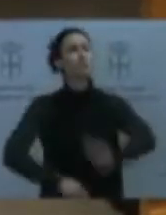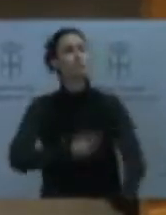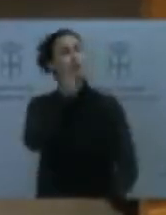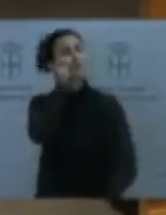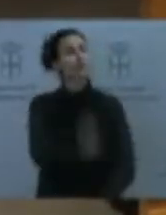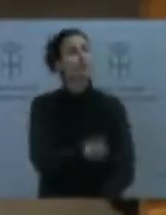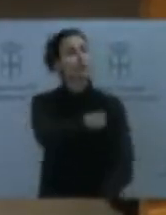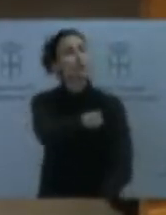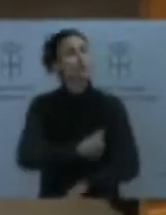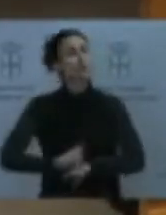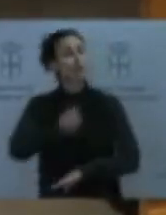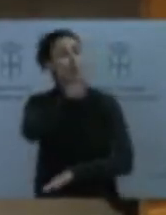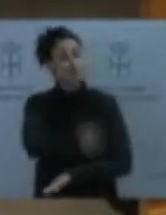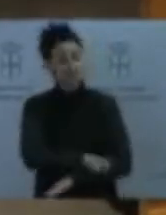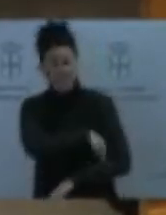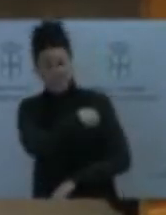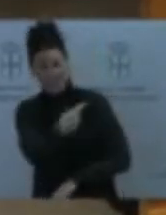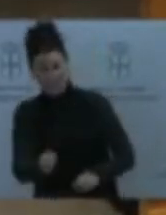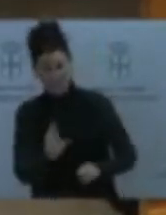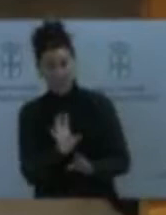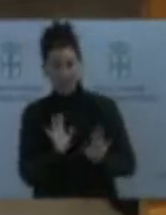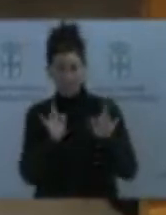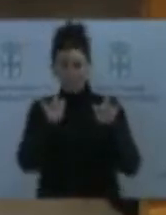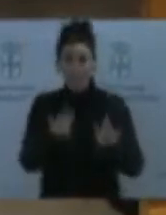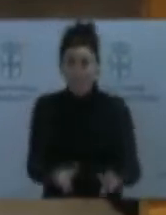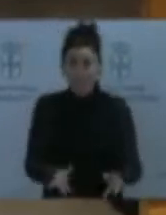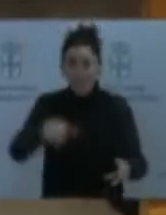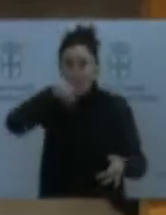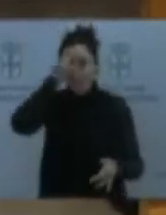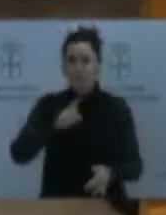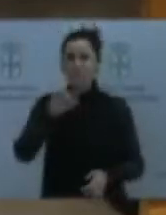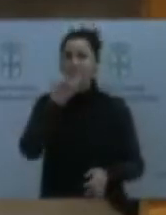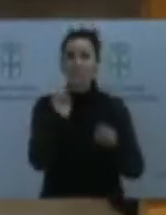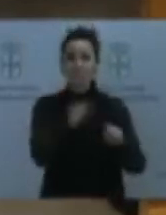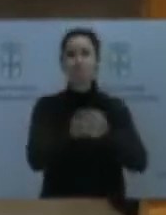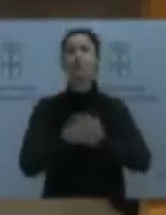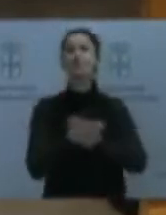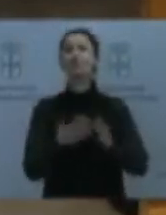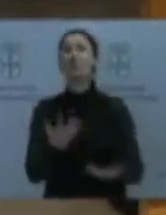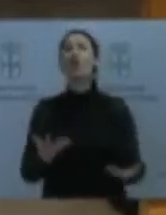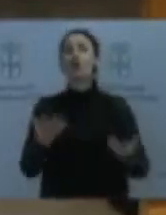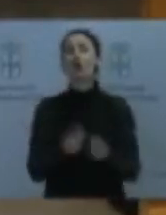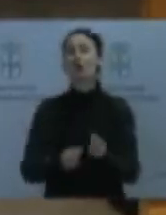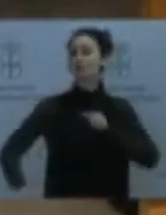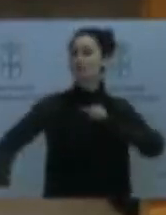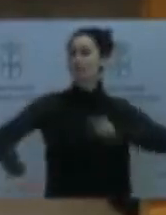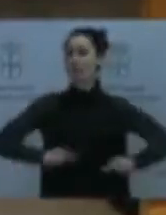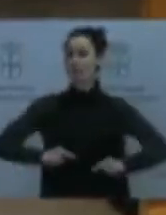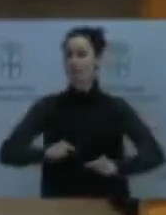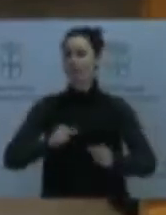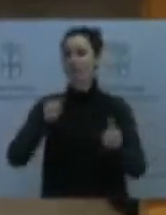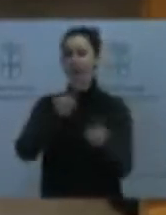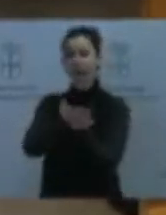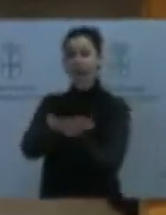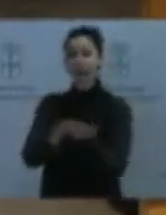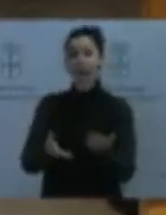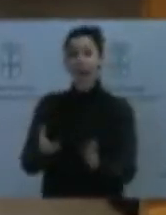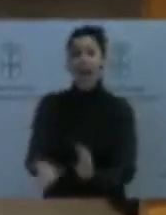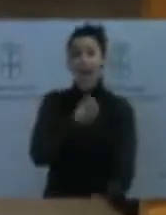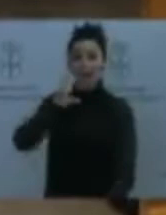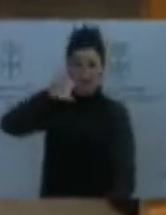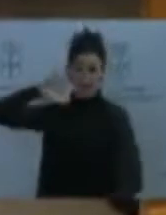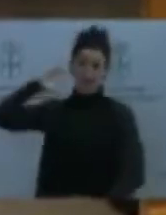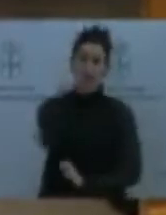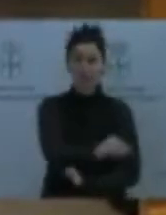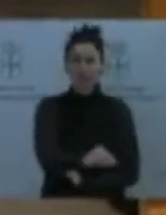implicado. Yo quiero saber si usted ha hablado con Carlos Solchaga, si le dio tiempo siquiera a pillarlo antes de que saliese corriendo cuando empezaron a haber pérdidas. Quiero saber si han